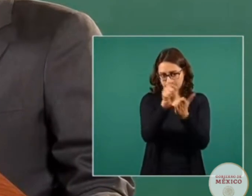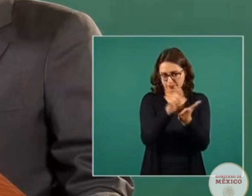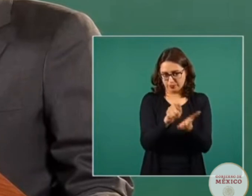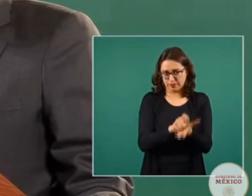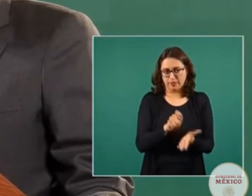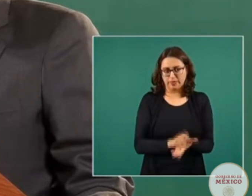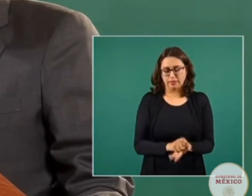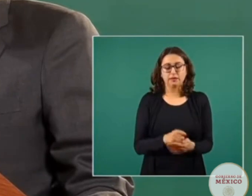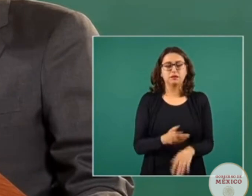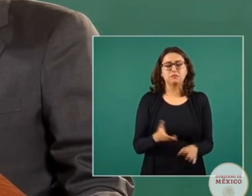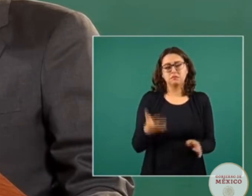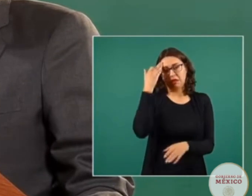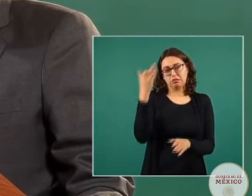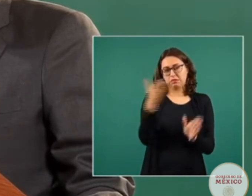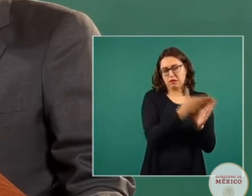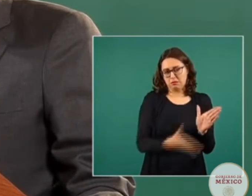de la época del Porfiriato.